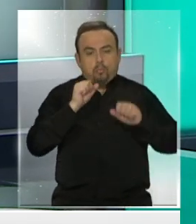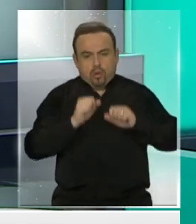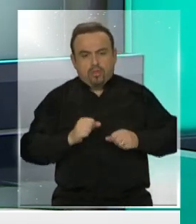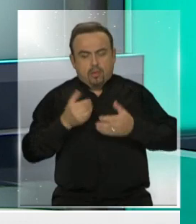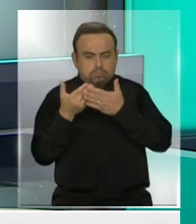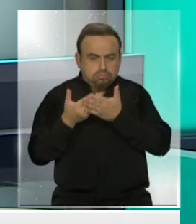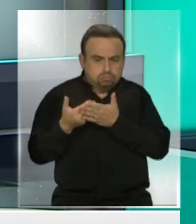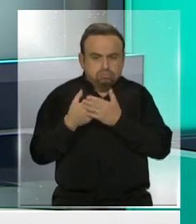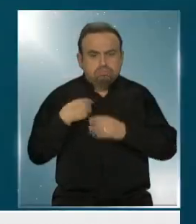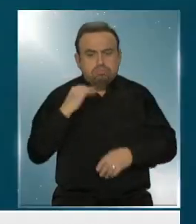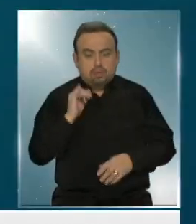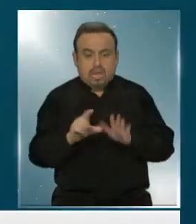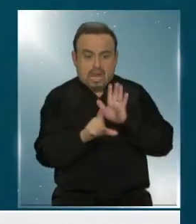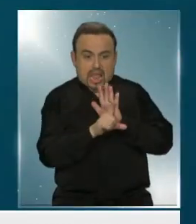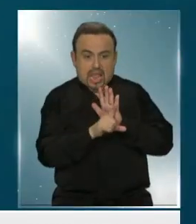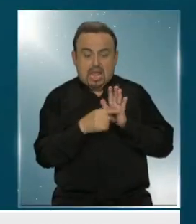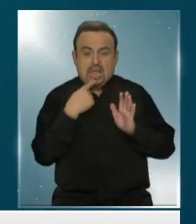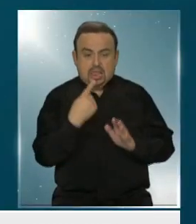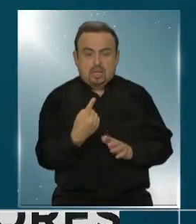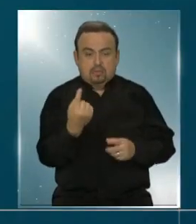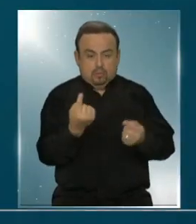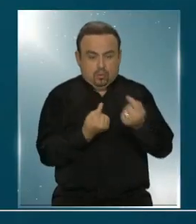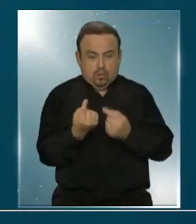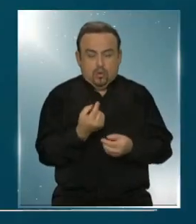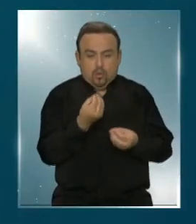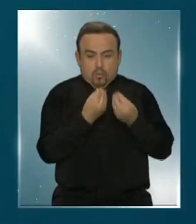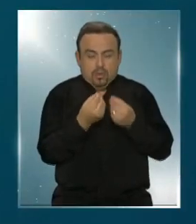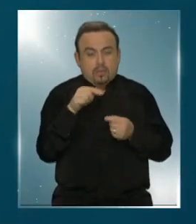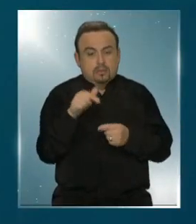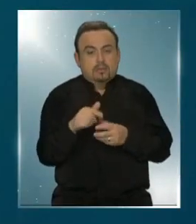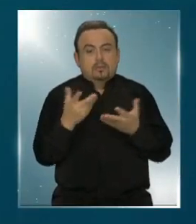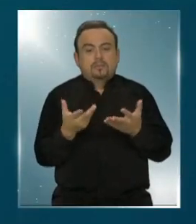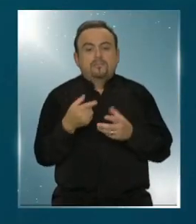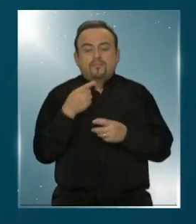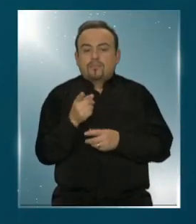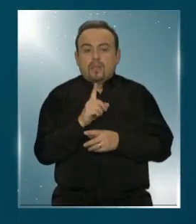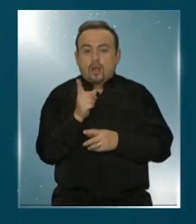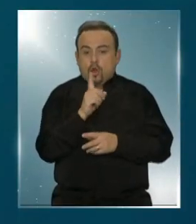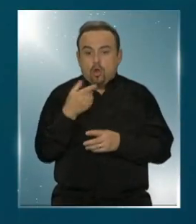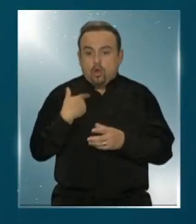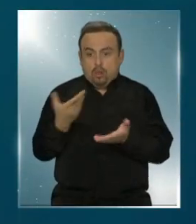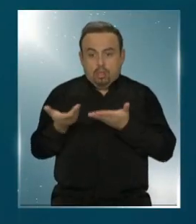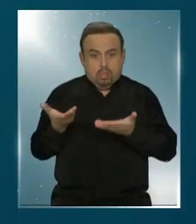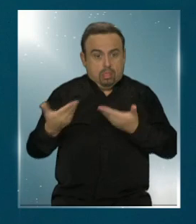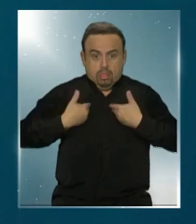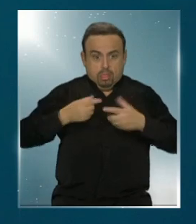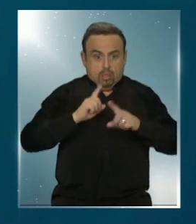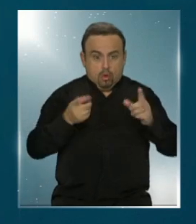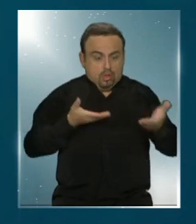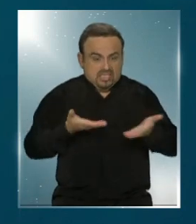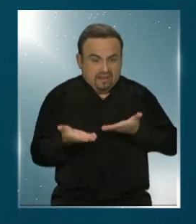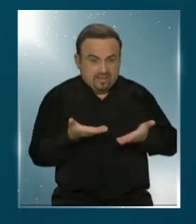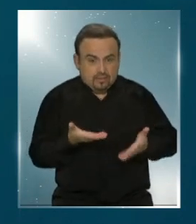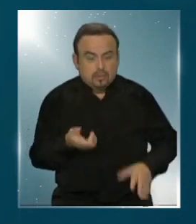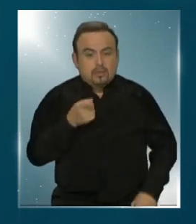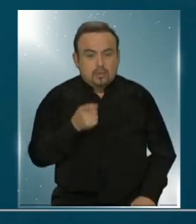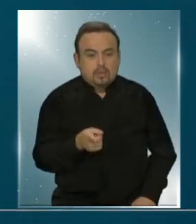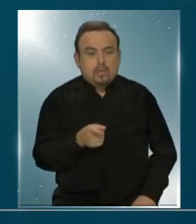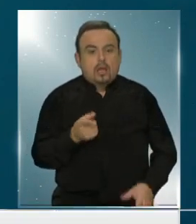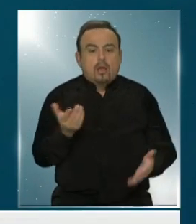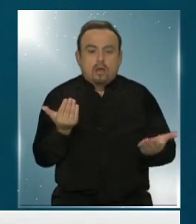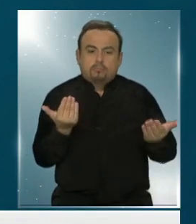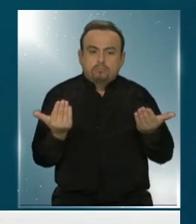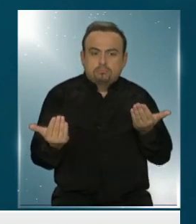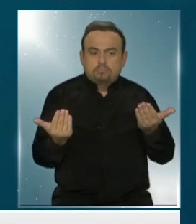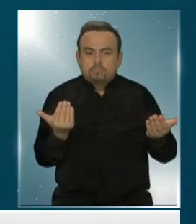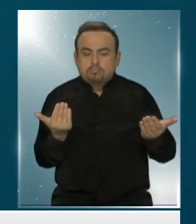haber la ley de consumidor establece este derecho que le asiste consume cuando no se prestó el servicio básicamente el servicio por equivalencia